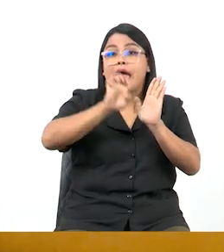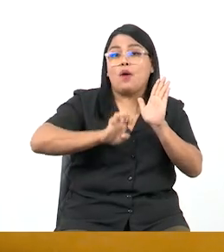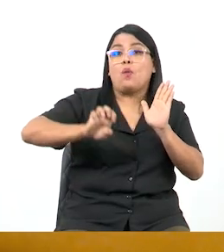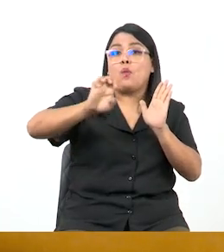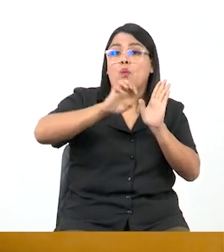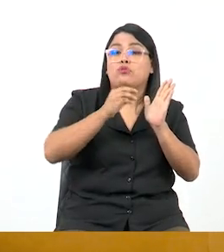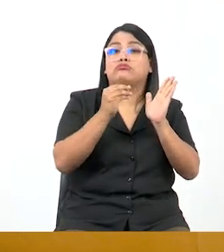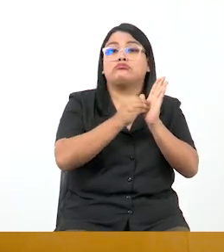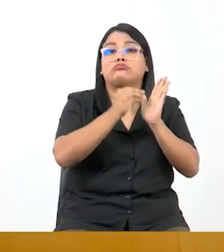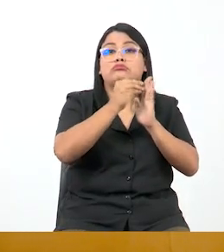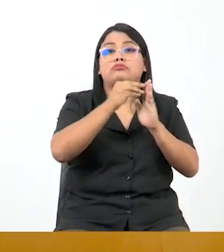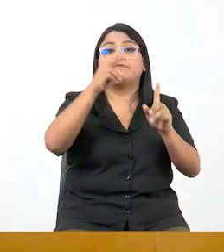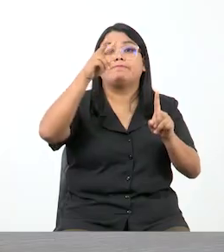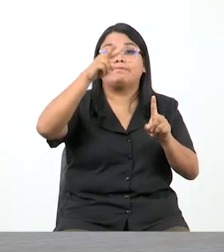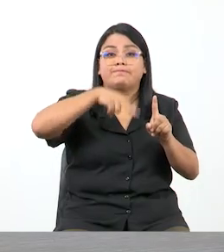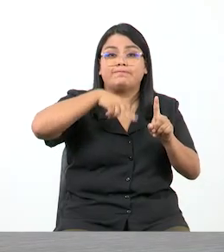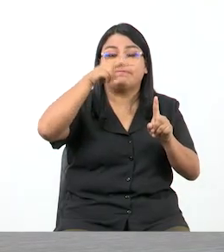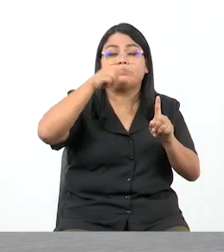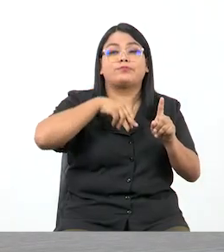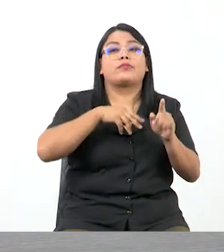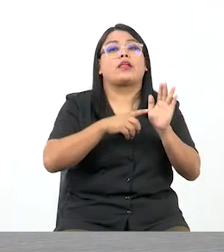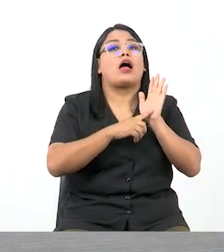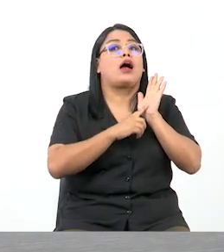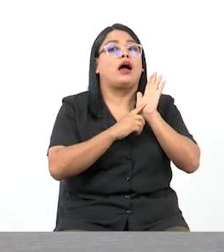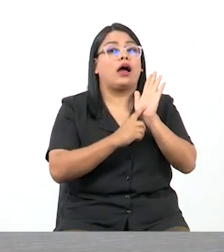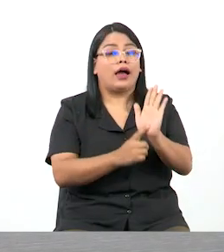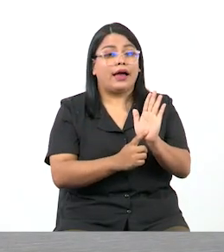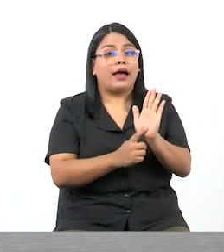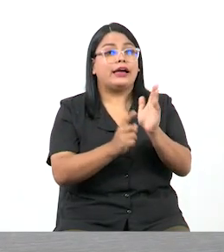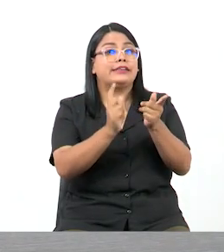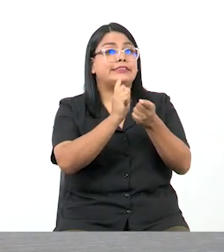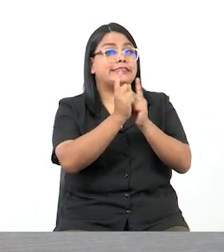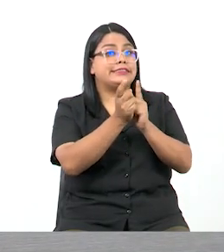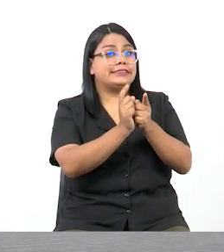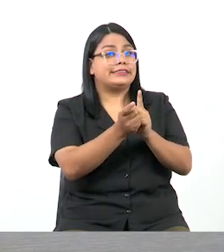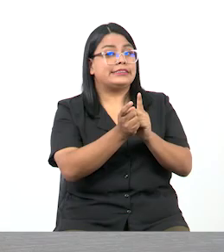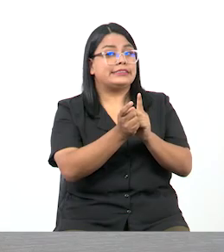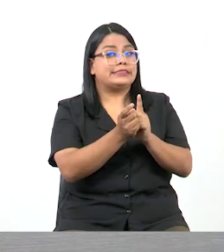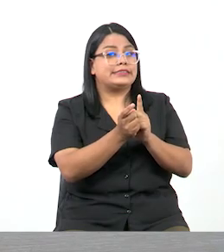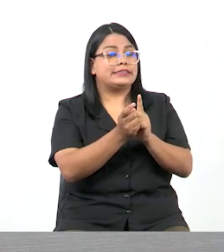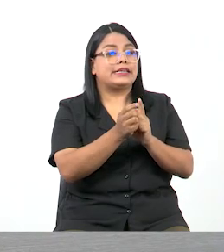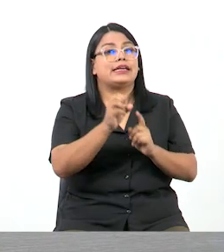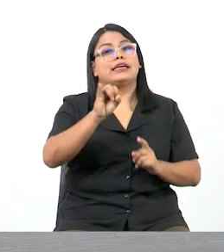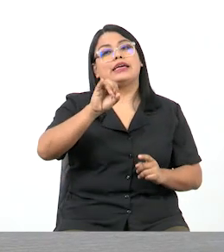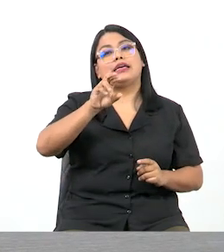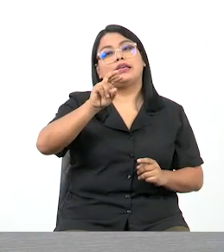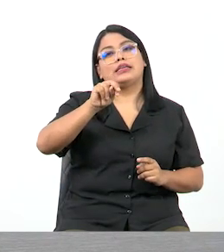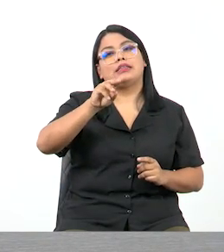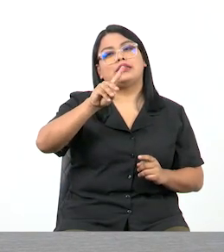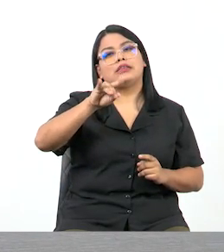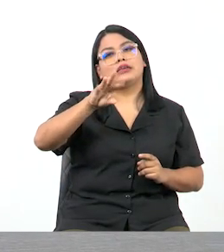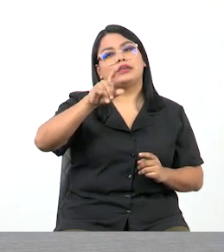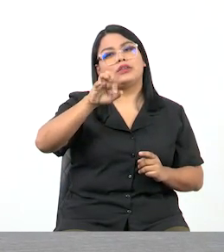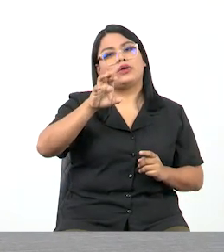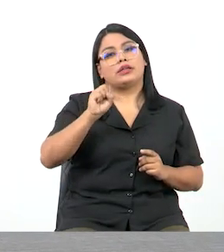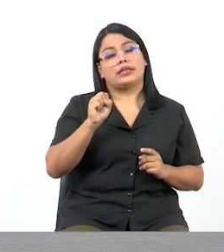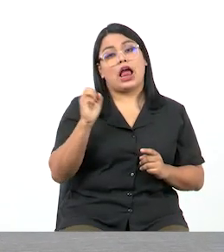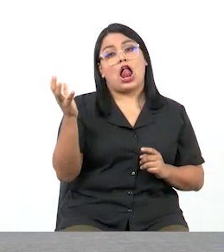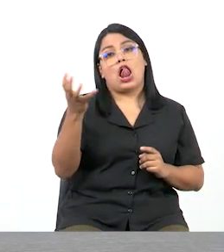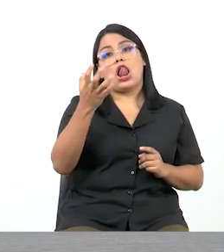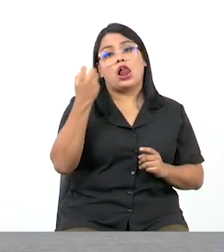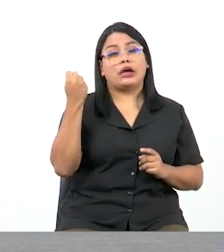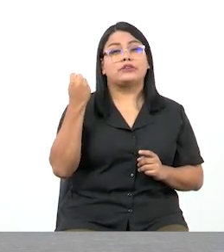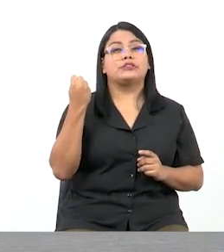ser evaluado con los siguientes criterios, que estos criterios tienen relación con los indicadores de logro. Esto